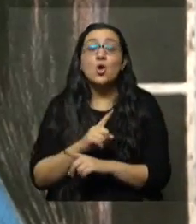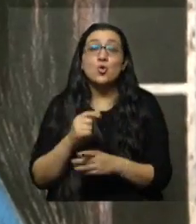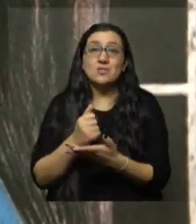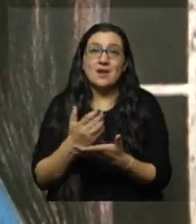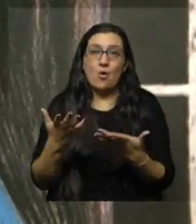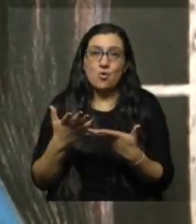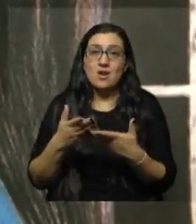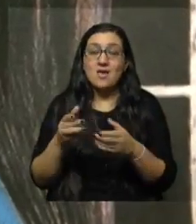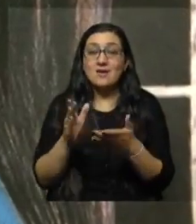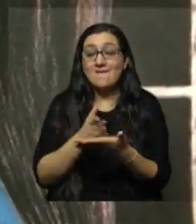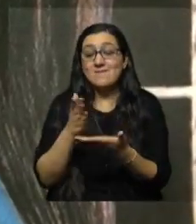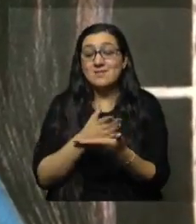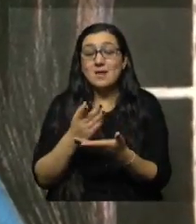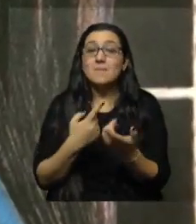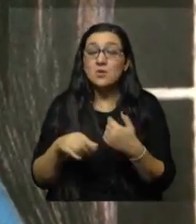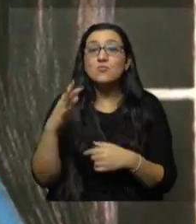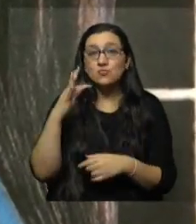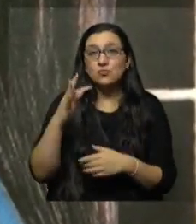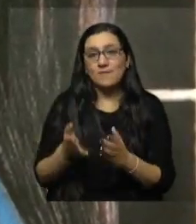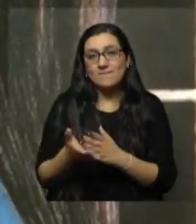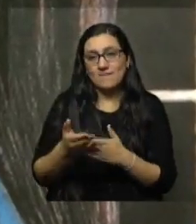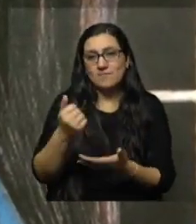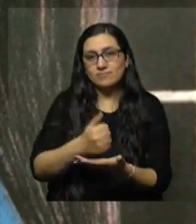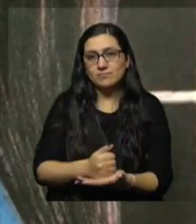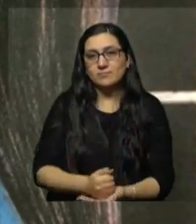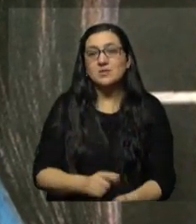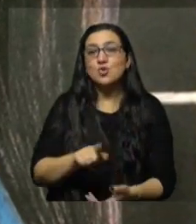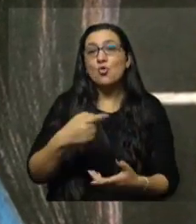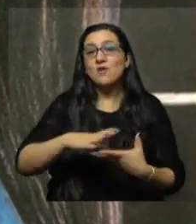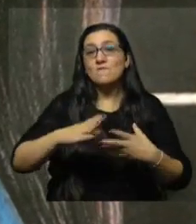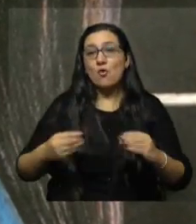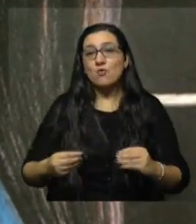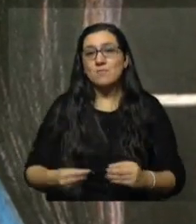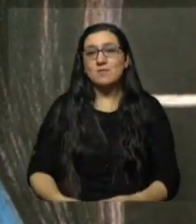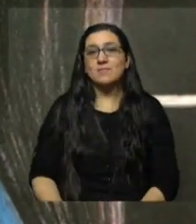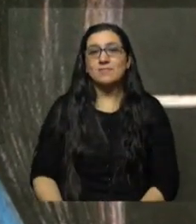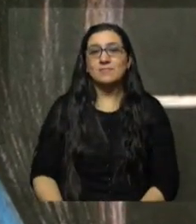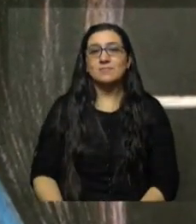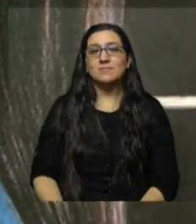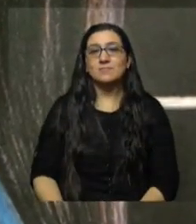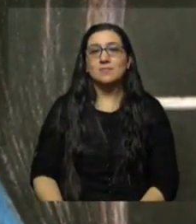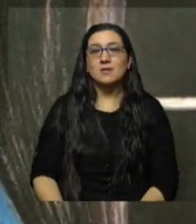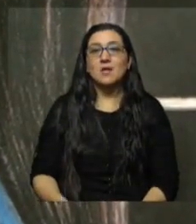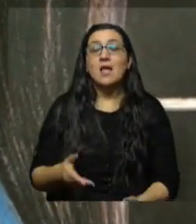después. Pero bueno, es otro formato, como vos decías, la revista, por más